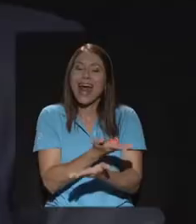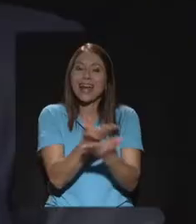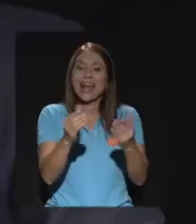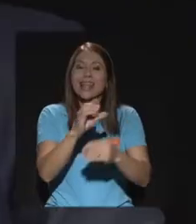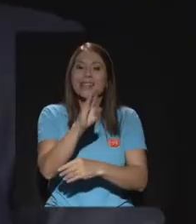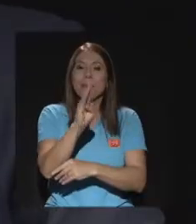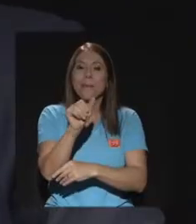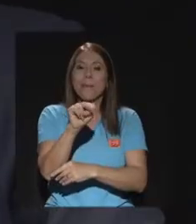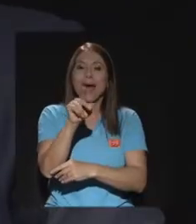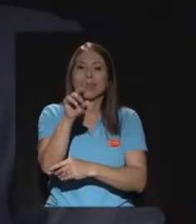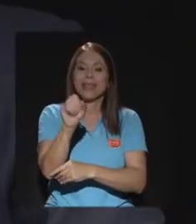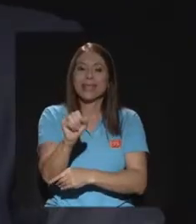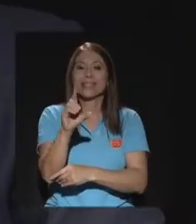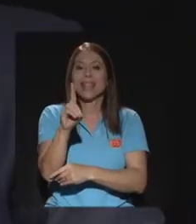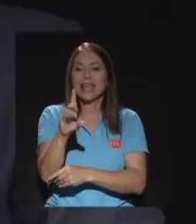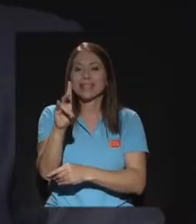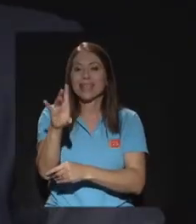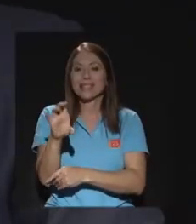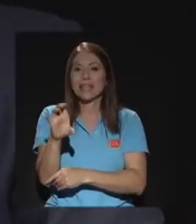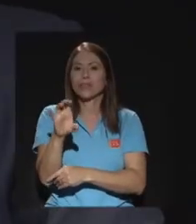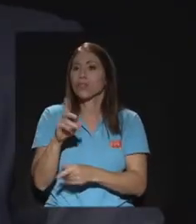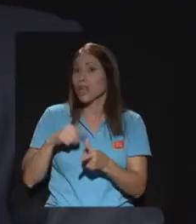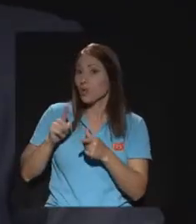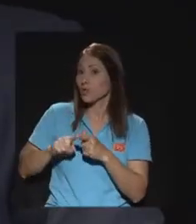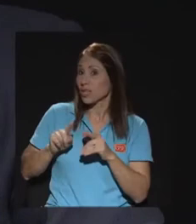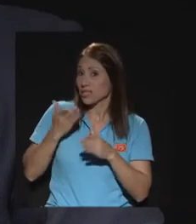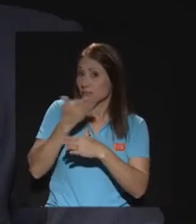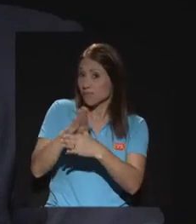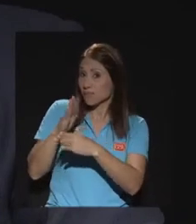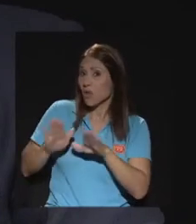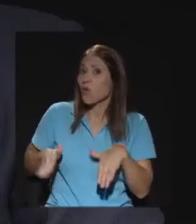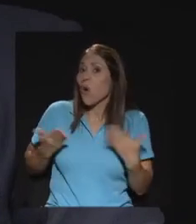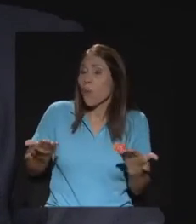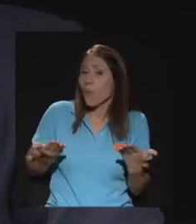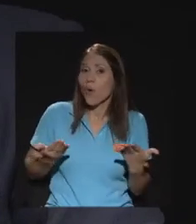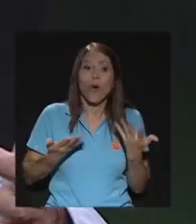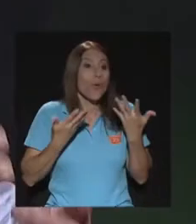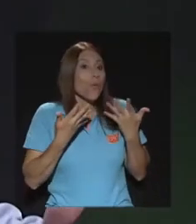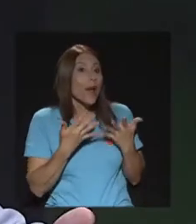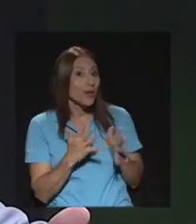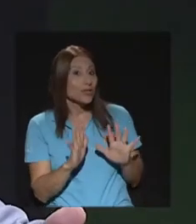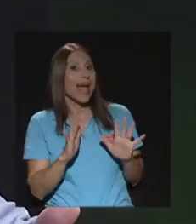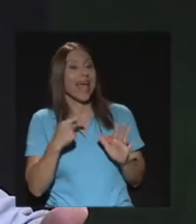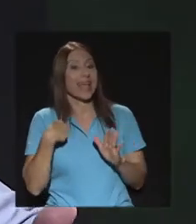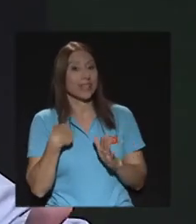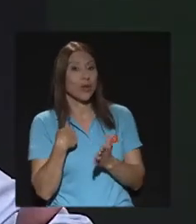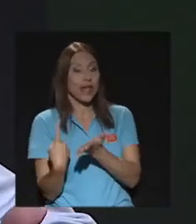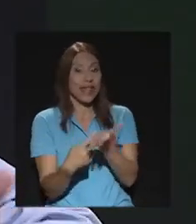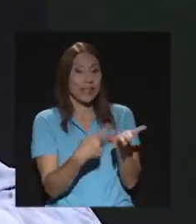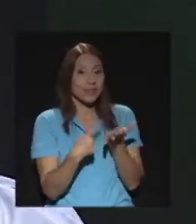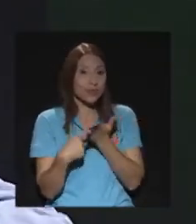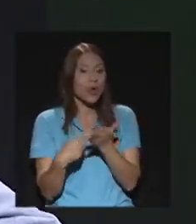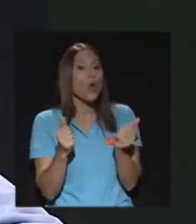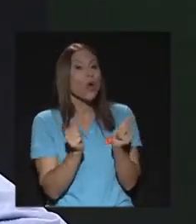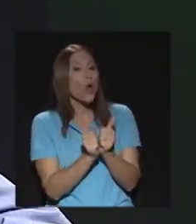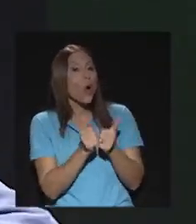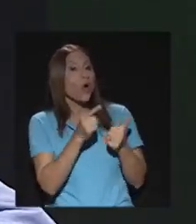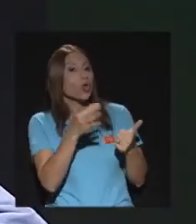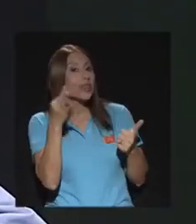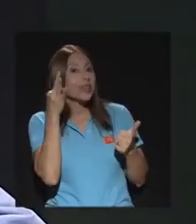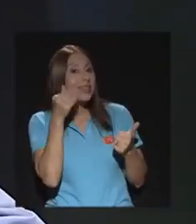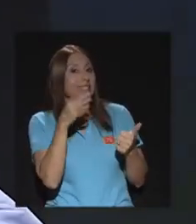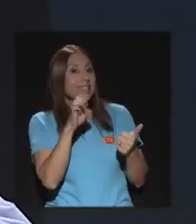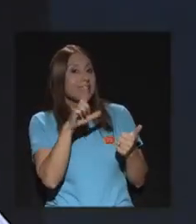entonces ese espectro, don Antonio? Bueno, estamos al digitalizar, esa es mi discusión, tanto con doña Gisela como con